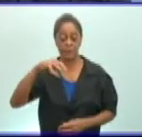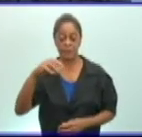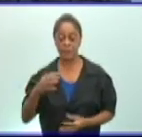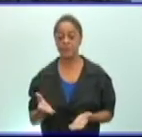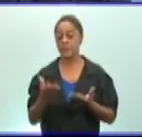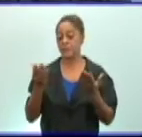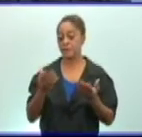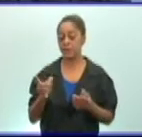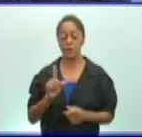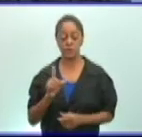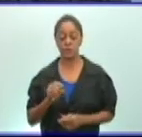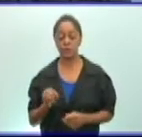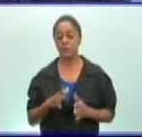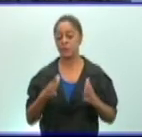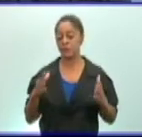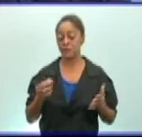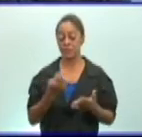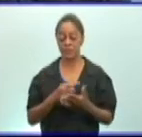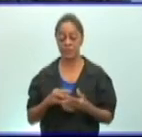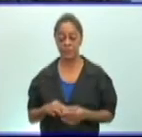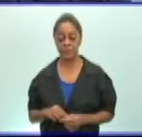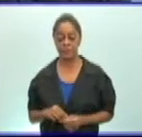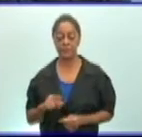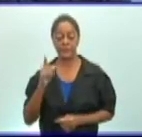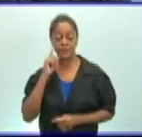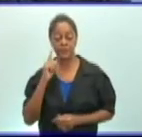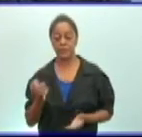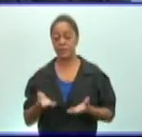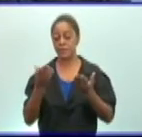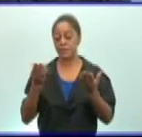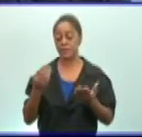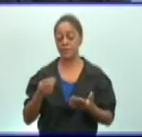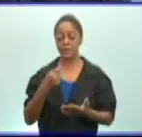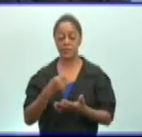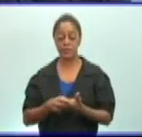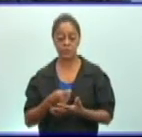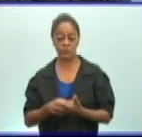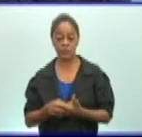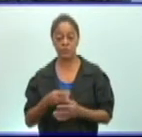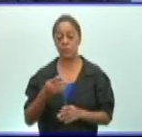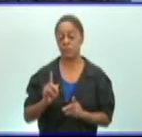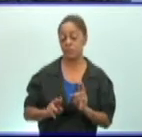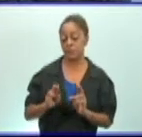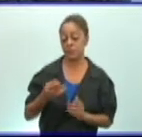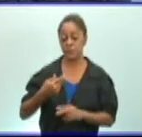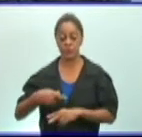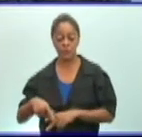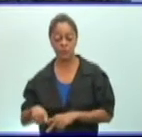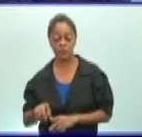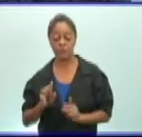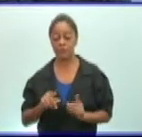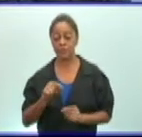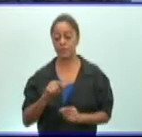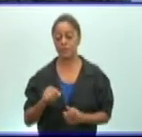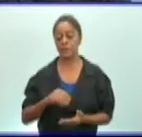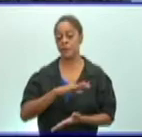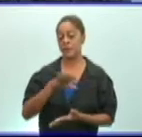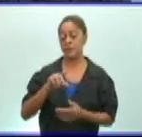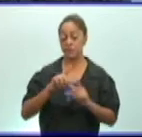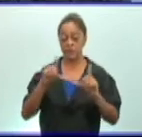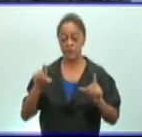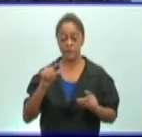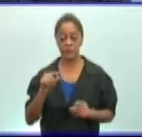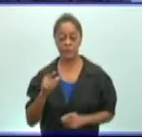cuentan con grandes ríos. Y fíjense cómo el desarrollo económico está asignado de alguna u otra manera por ese escenario geográfico que